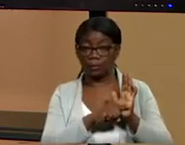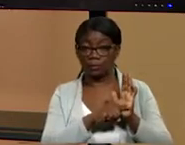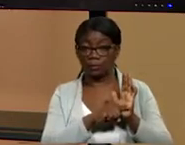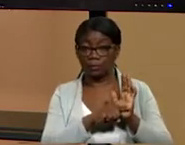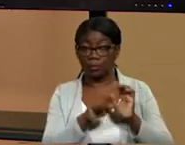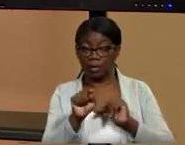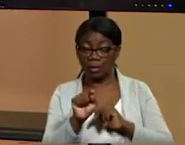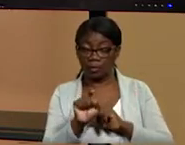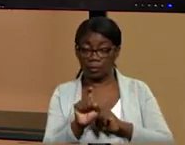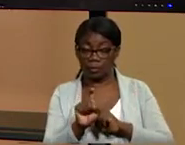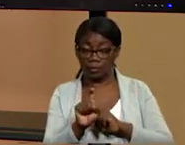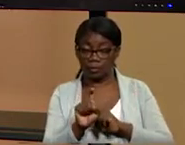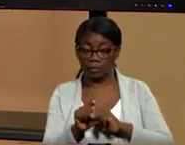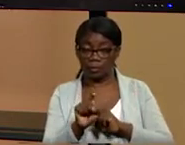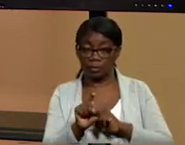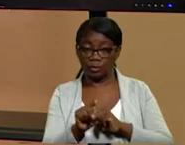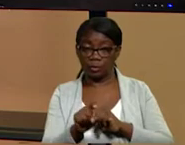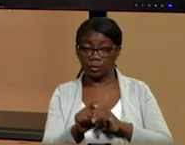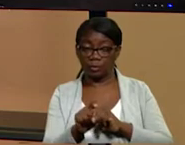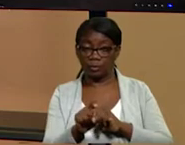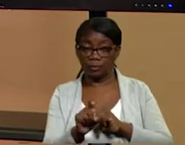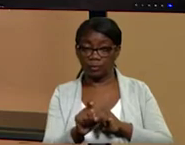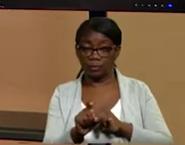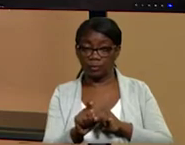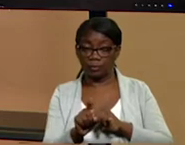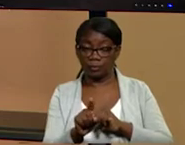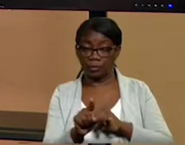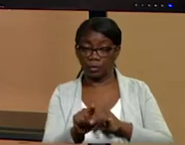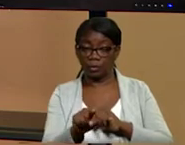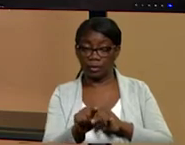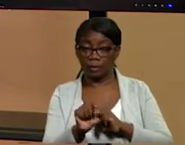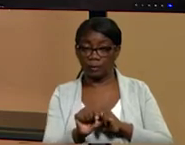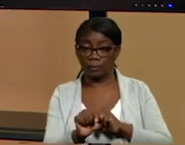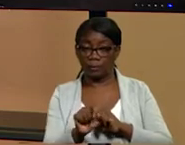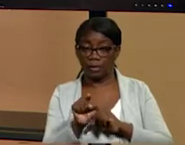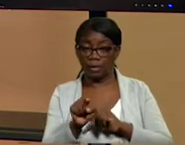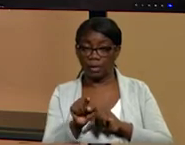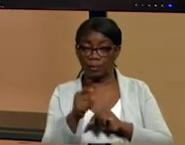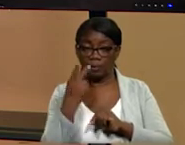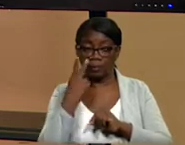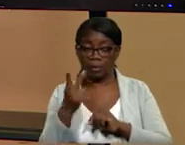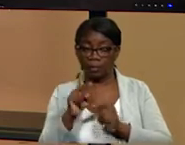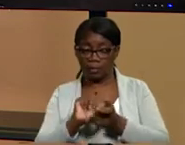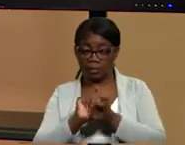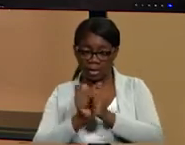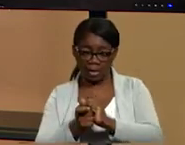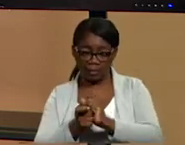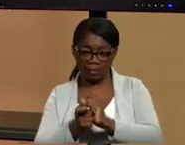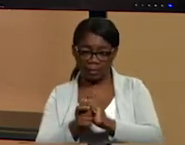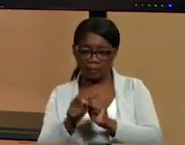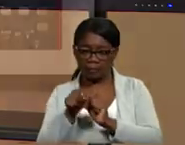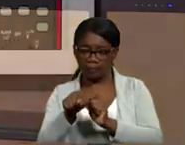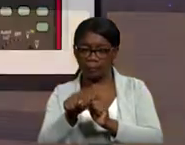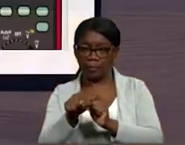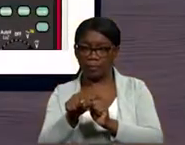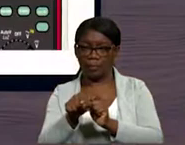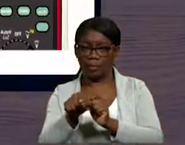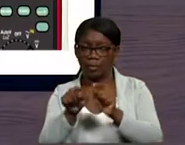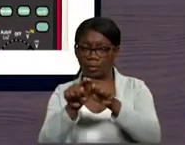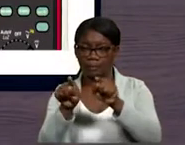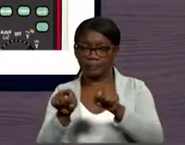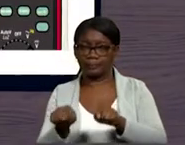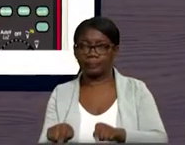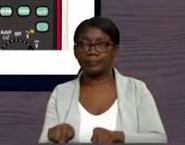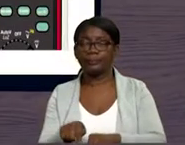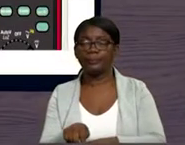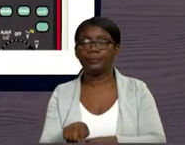control. Si al dar esos pequeños toques hay un cambio de voltaje, porque normalmente esa alimentación es 5 voltios,